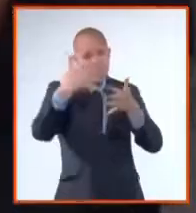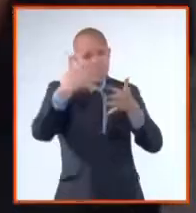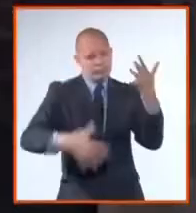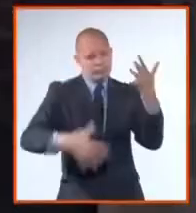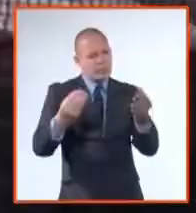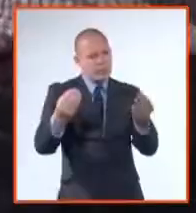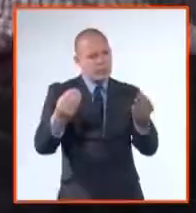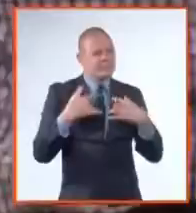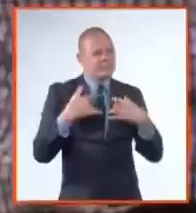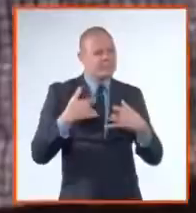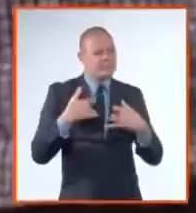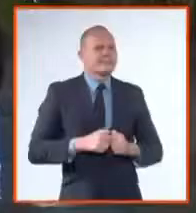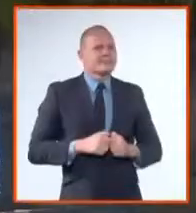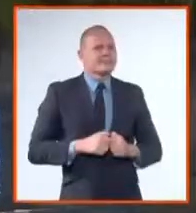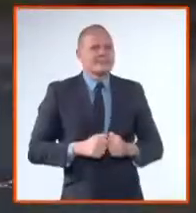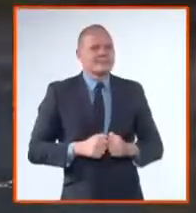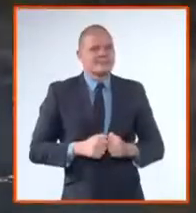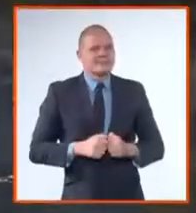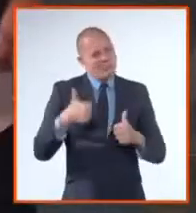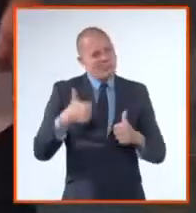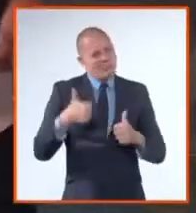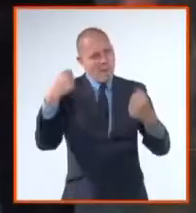un correíto.